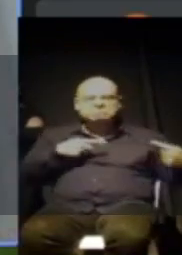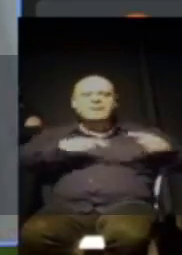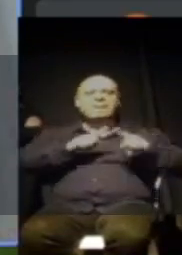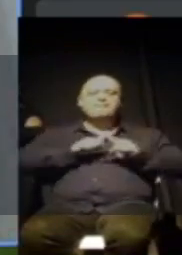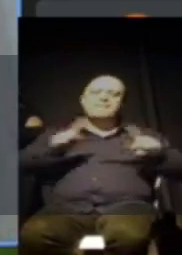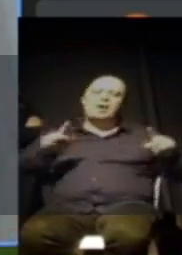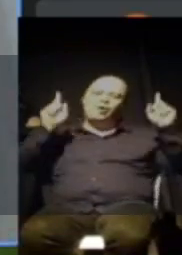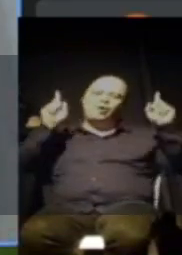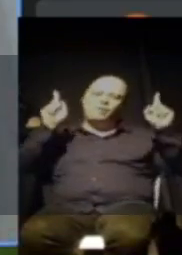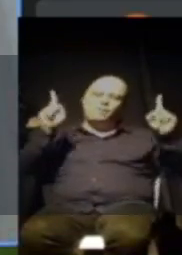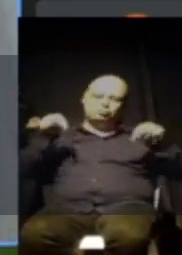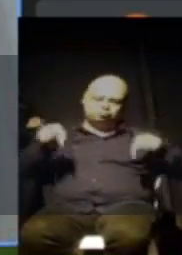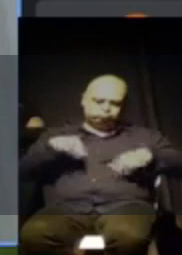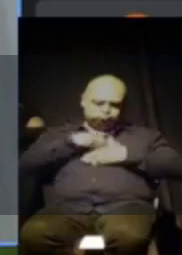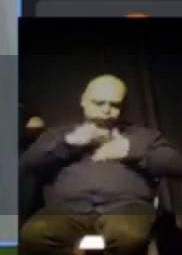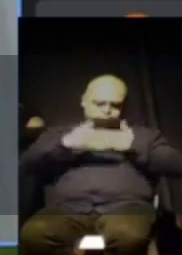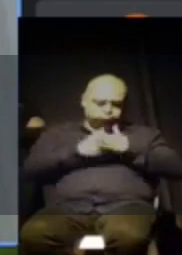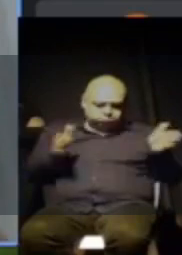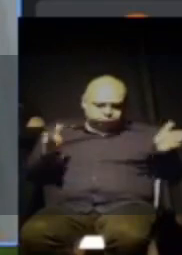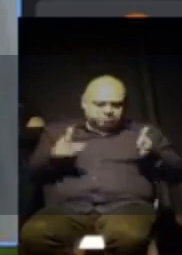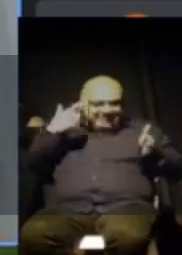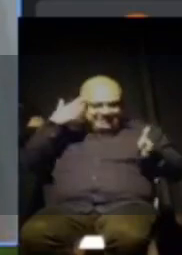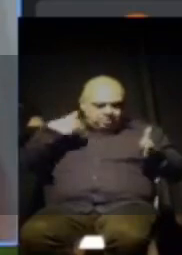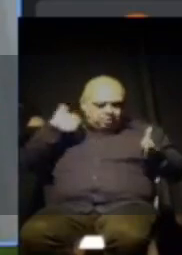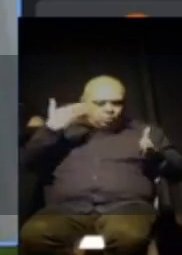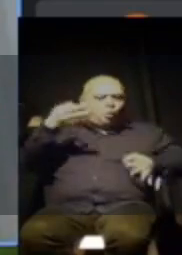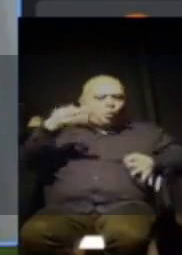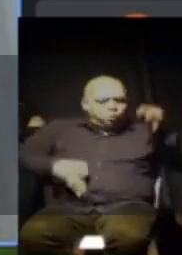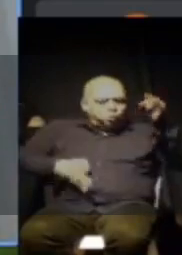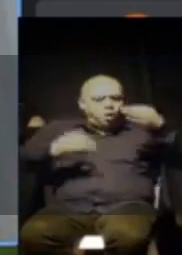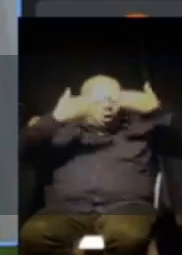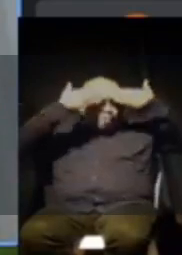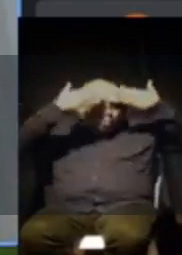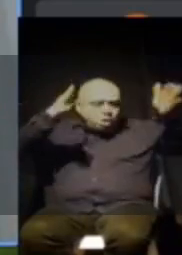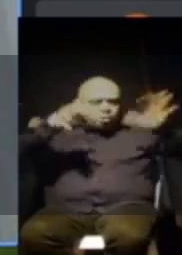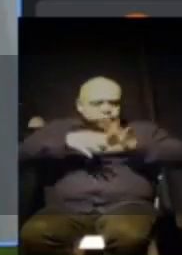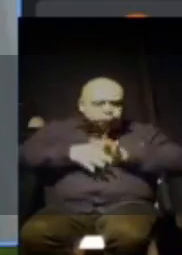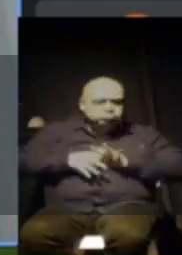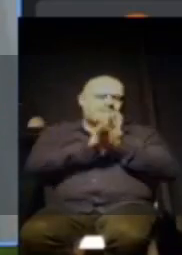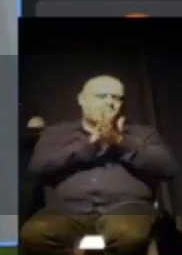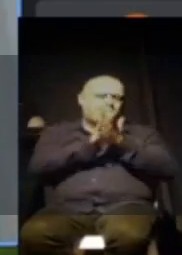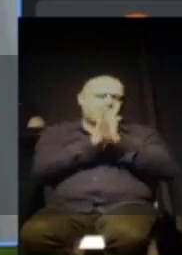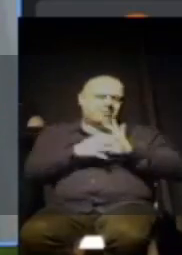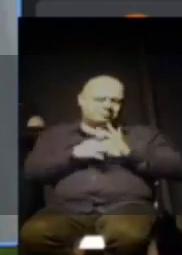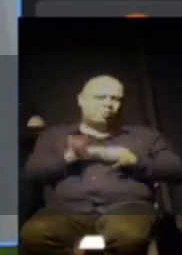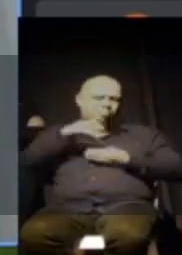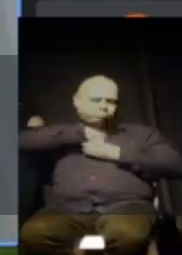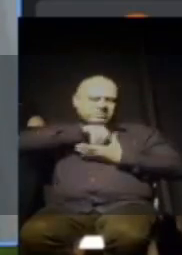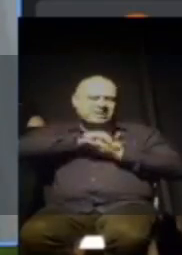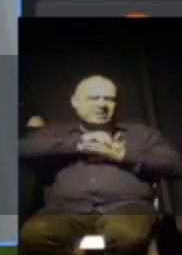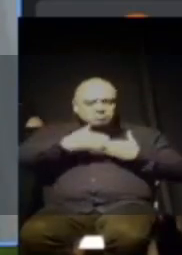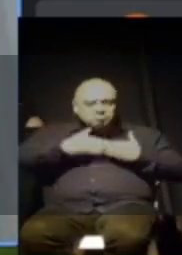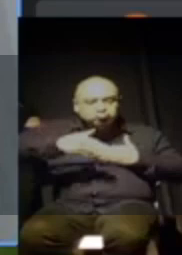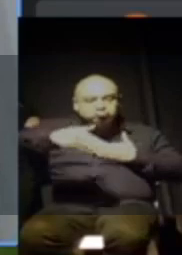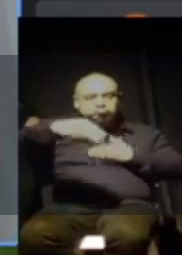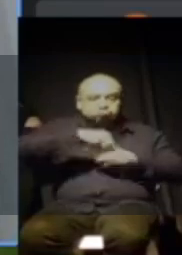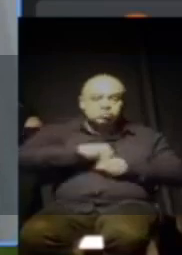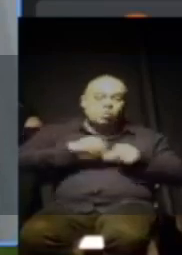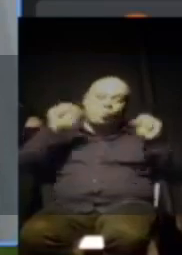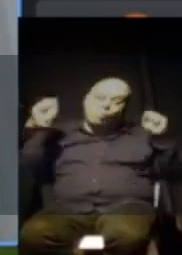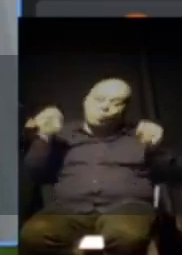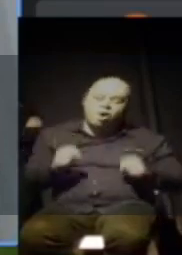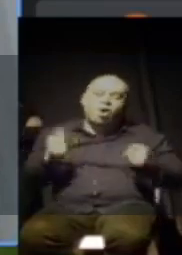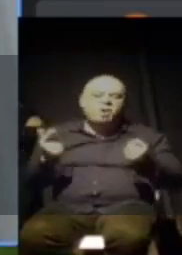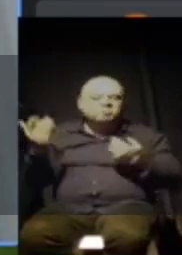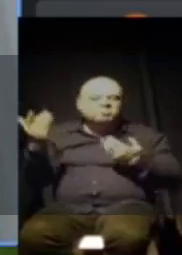la creolización como un imaginario vivo de justicia, democracia radical y paz. Esto podríamos leerlos en